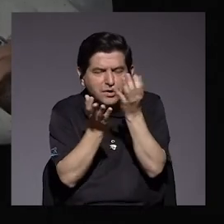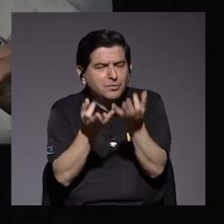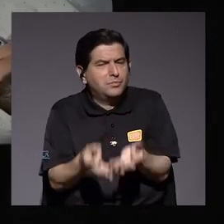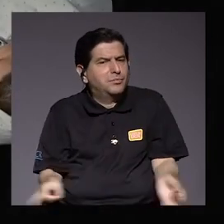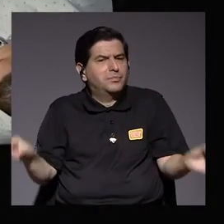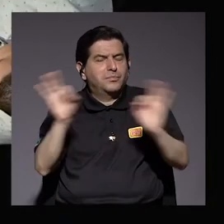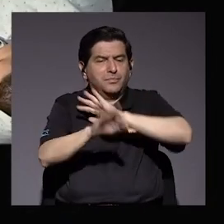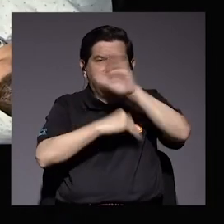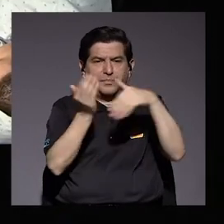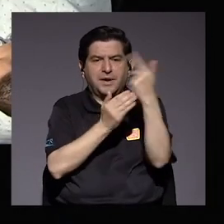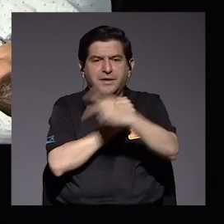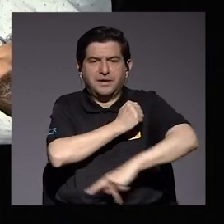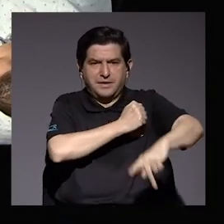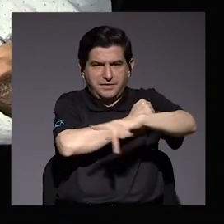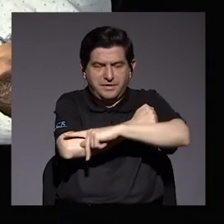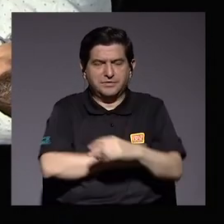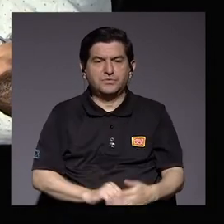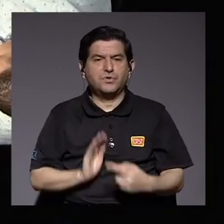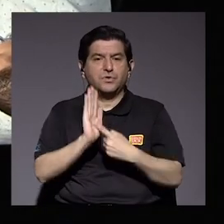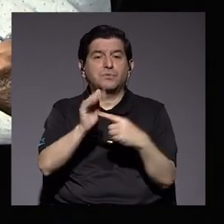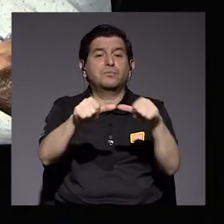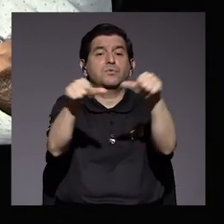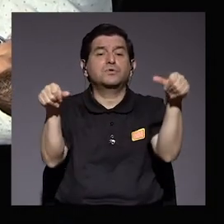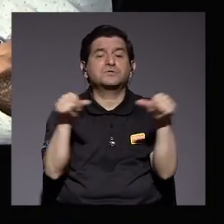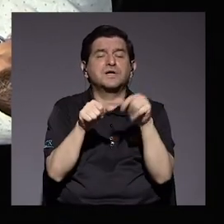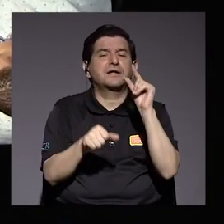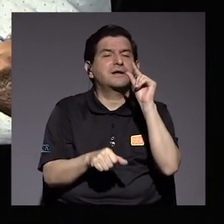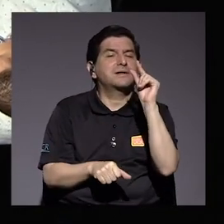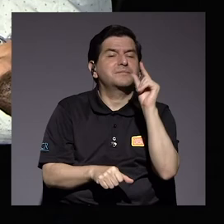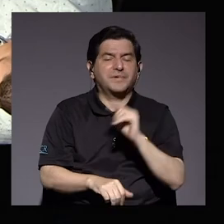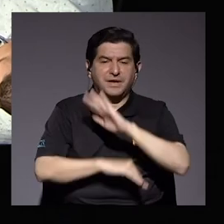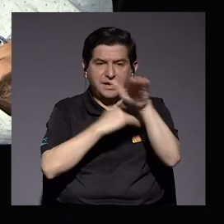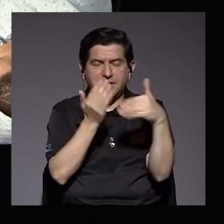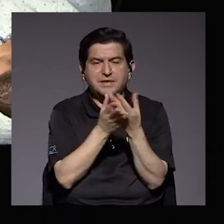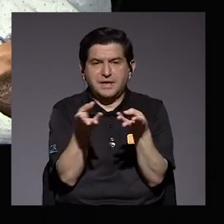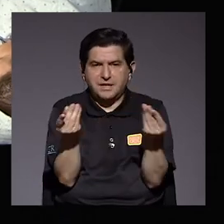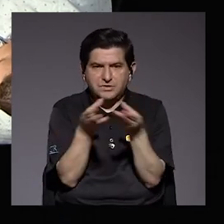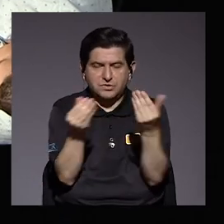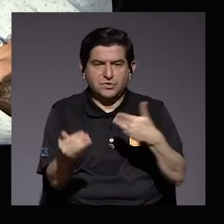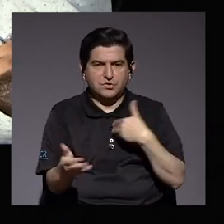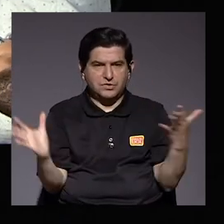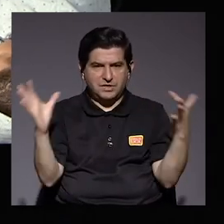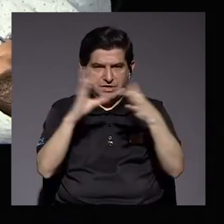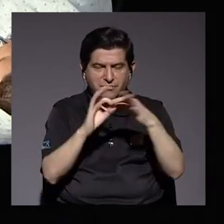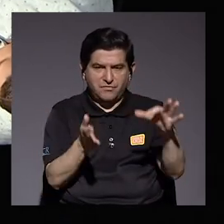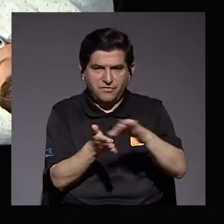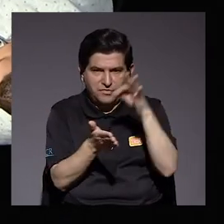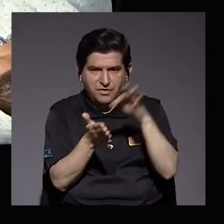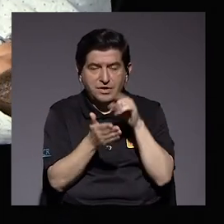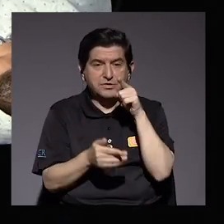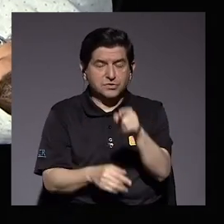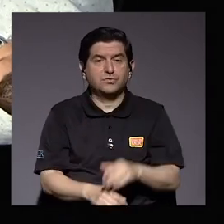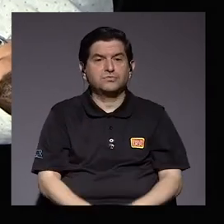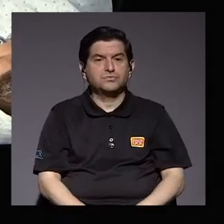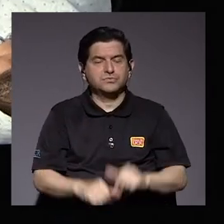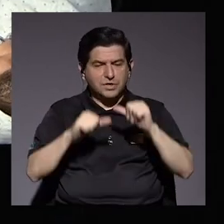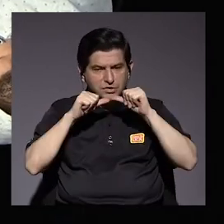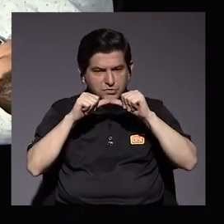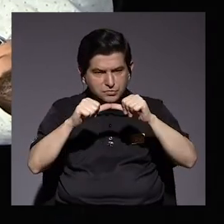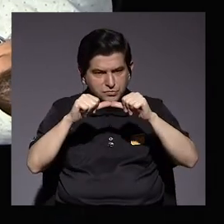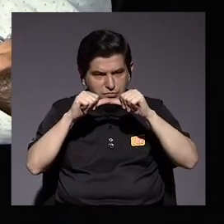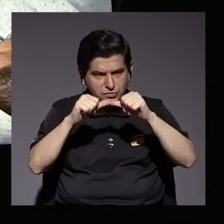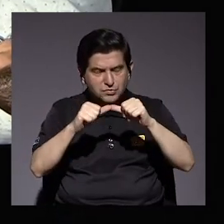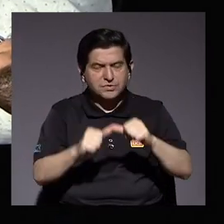es fundamental para todo el país. Mostramos un área, un pedacito de toda esa producción que tiene que ver con los frijoles, donde ustedes han sido